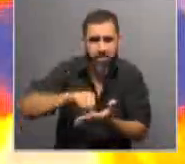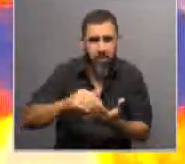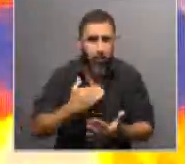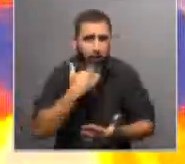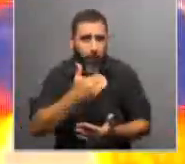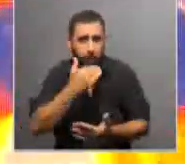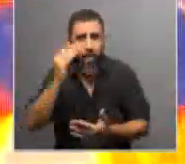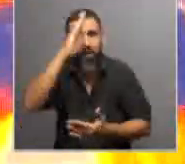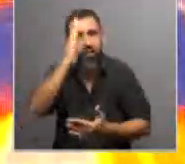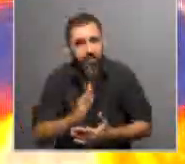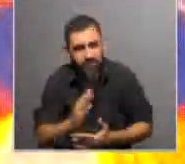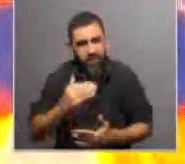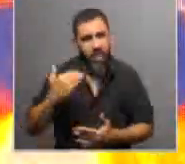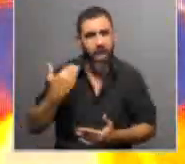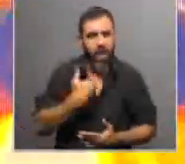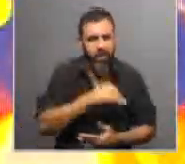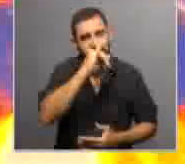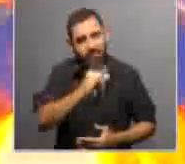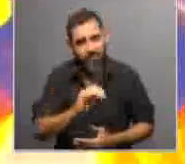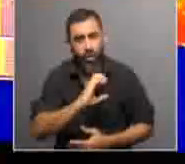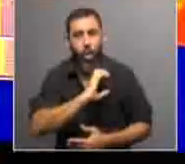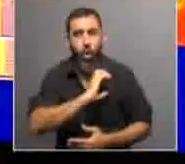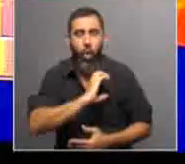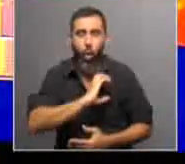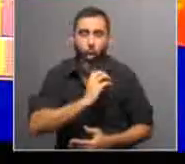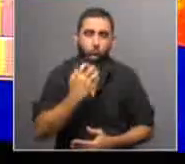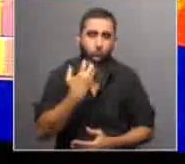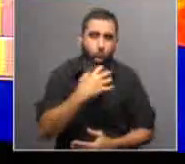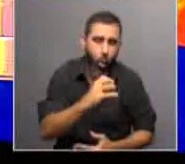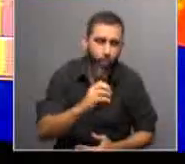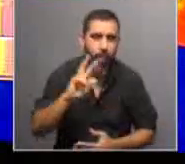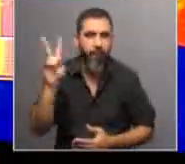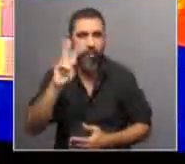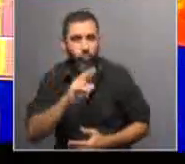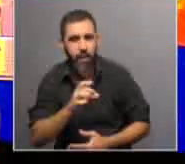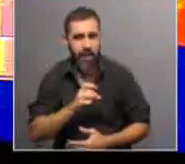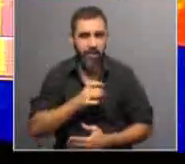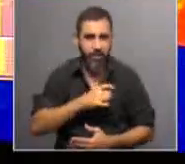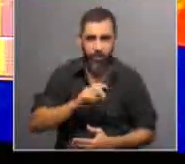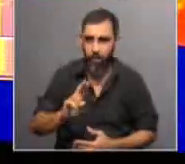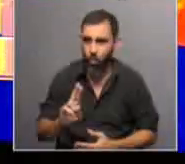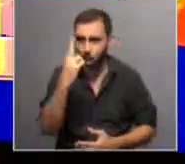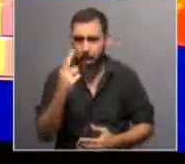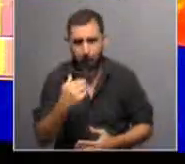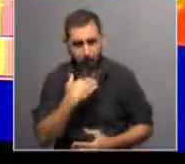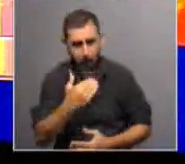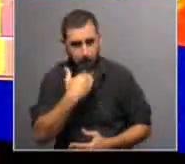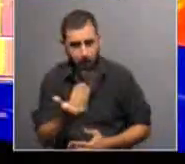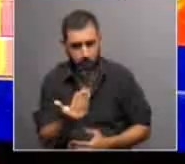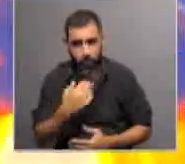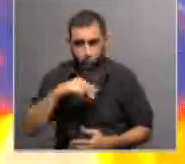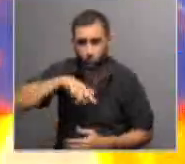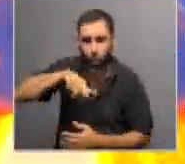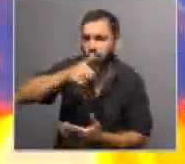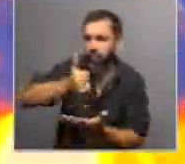Es Brasil, Argentina, Colombia, Venezuela, Chile, posible. Pero Uruguay, entonces, yo tenía que ver dónde está